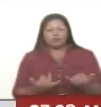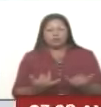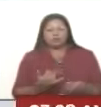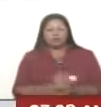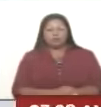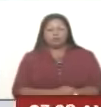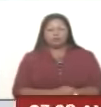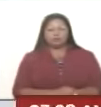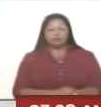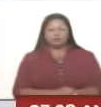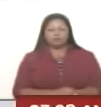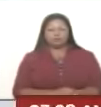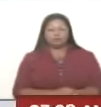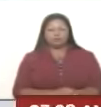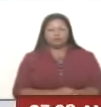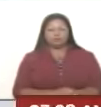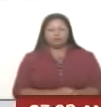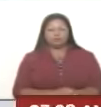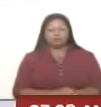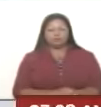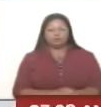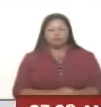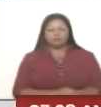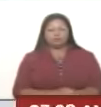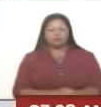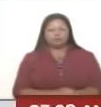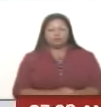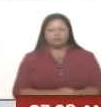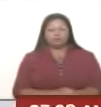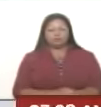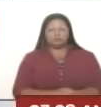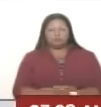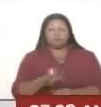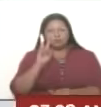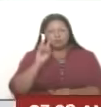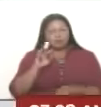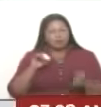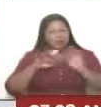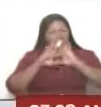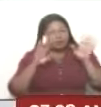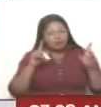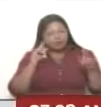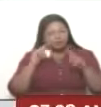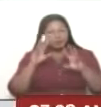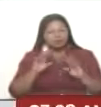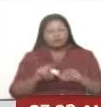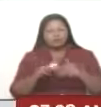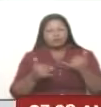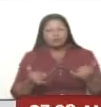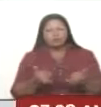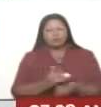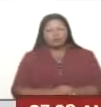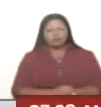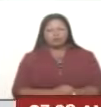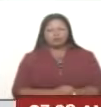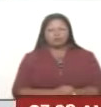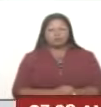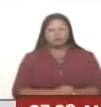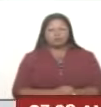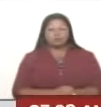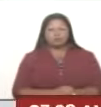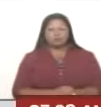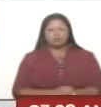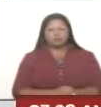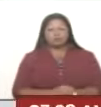siendo alta, pero hay una clarísima tendencia a la reducción. Estará entre 100